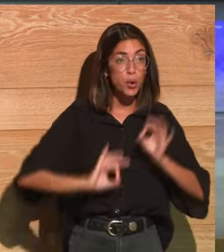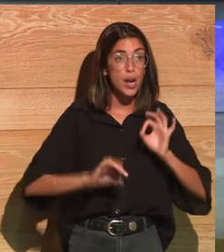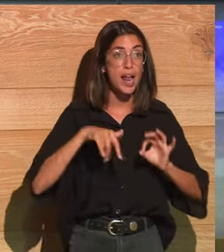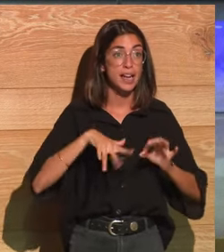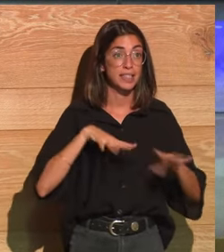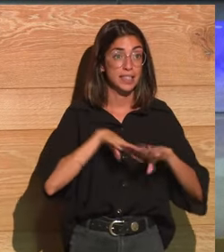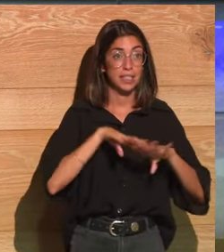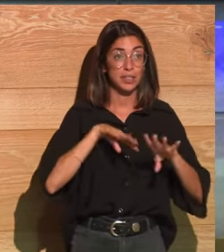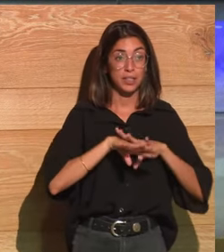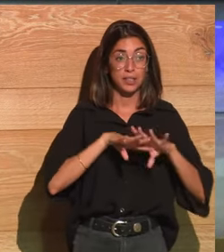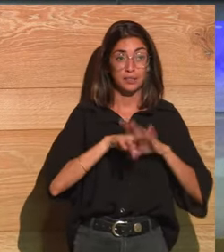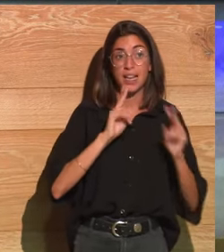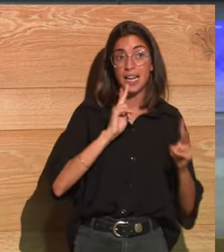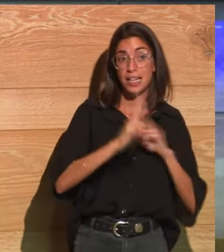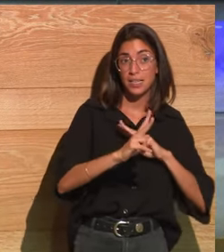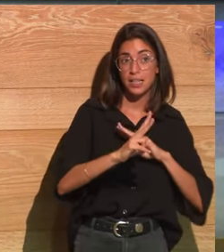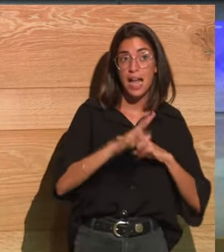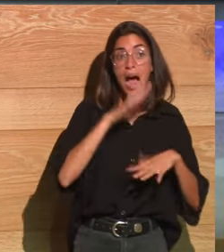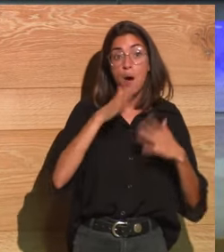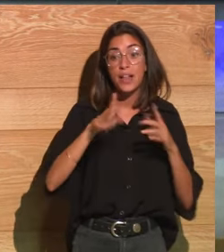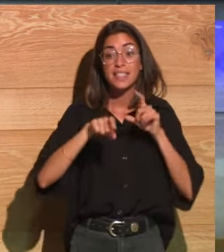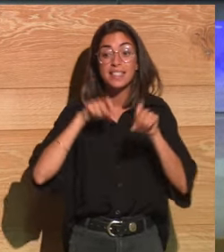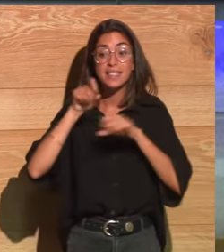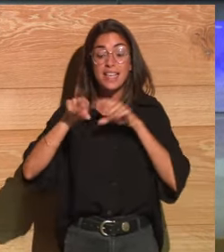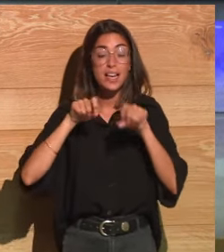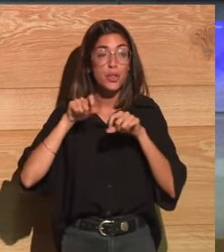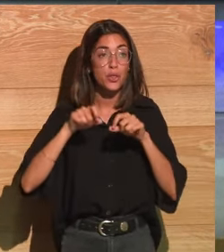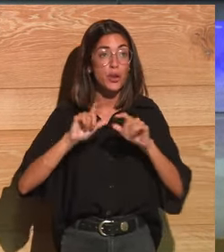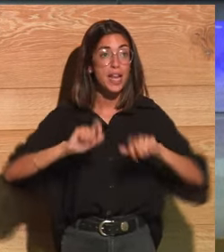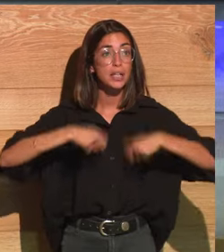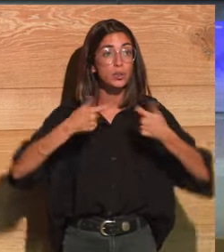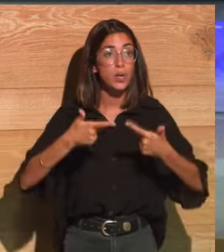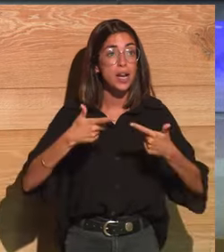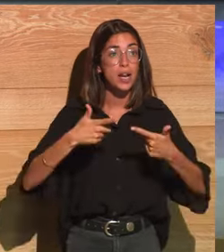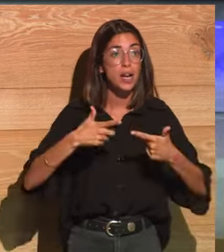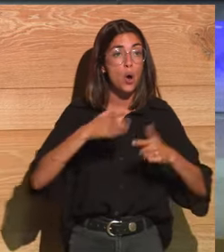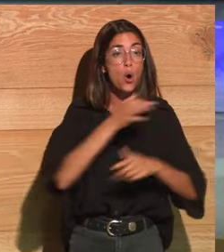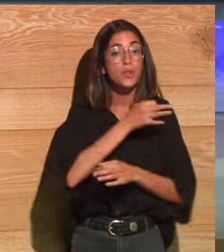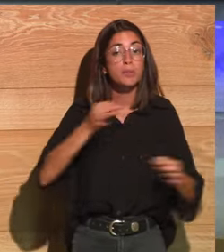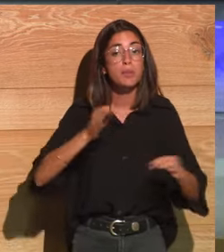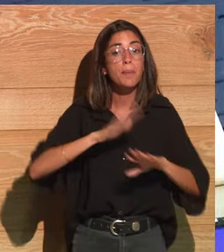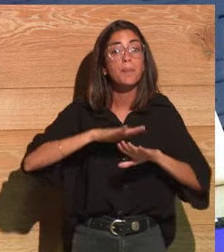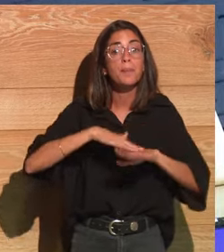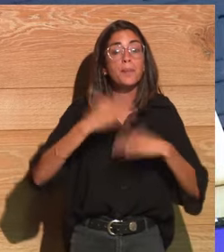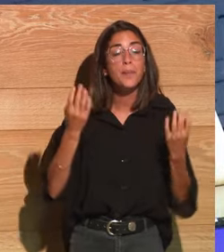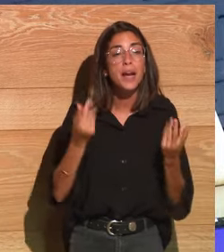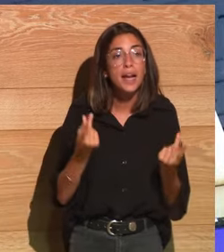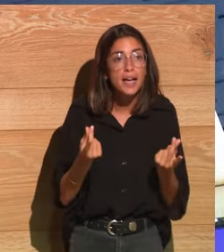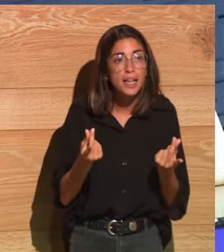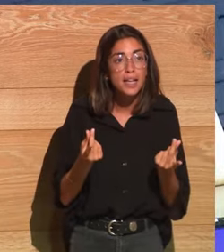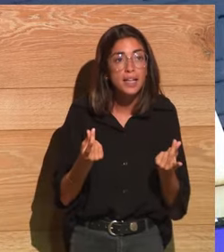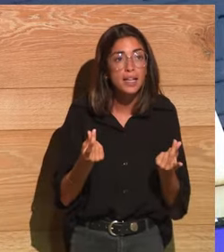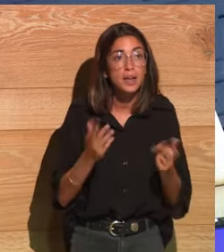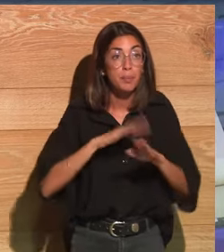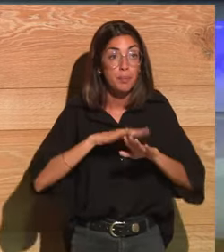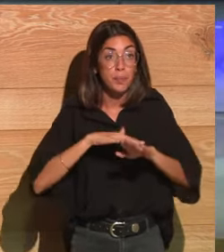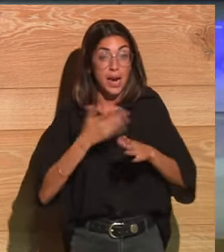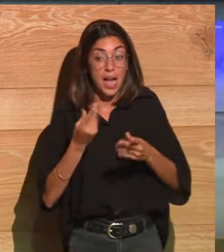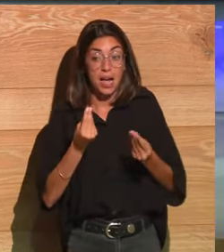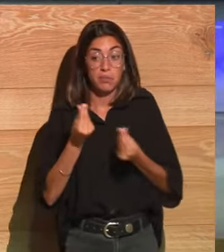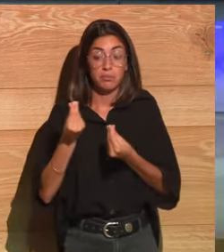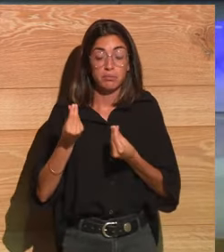tejidos. Ahora, ¿qué puede hacer la selección natural? ¿Para qué optimiza? ¿Para tener muchos hijos? ¿Para tener pocos? Claro, o sea,